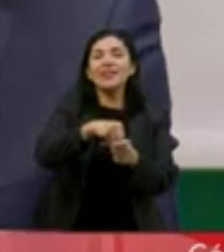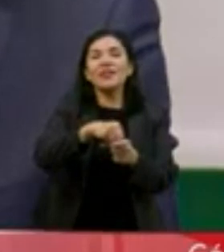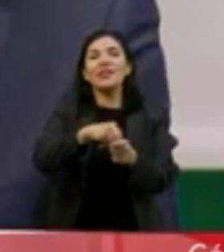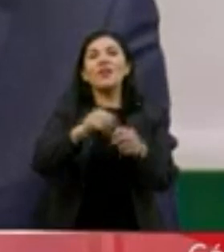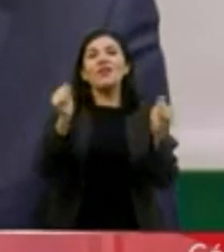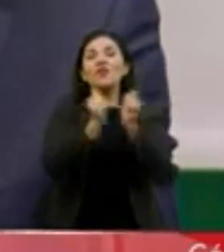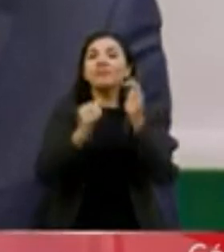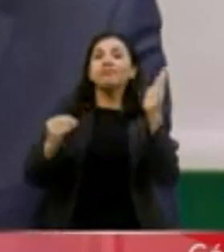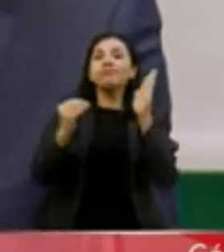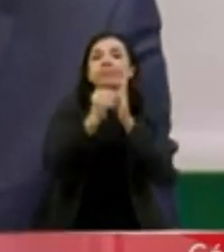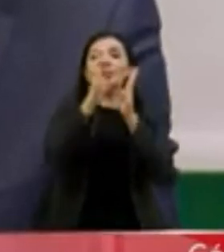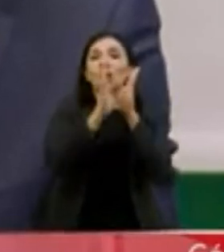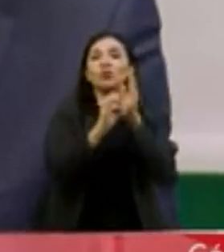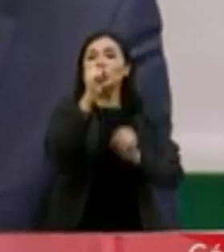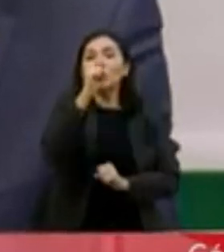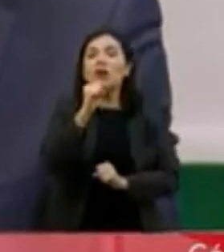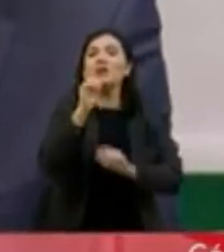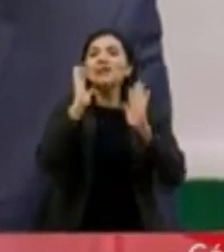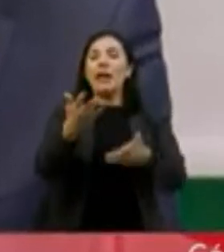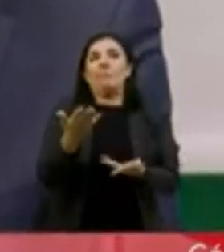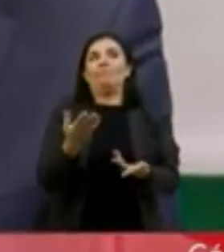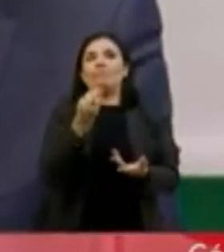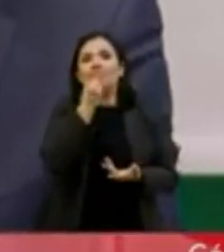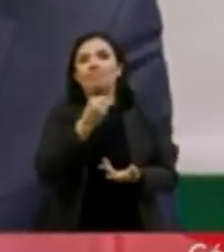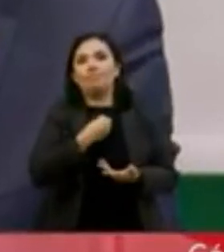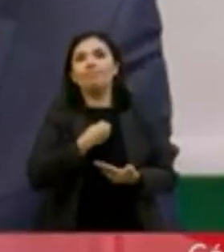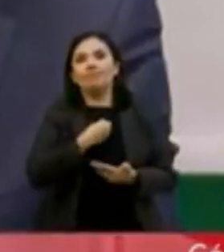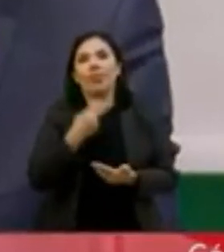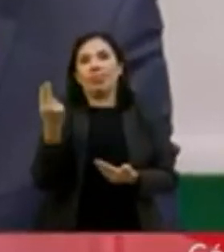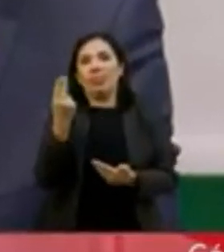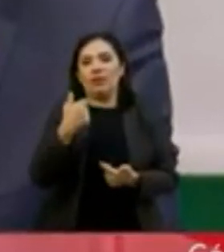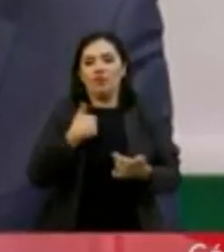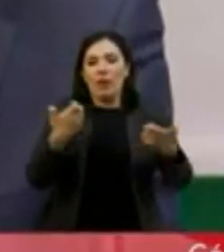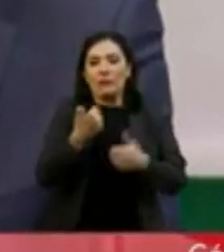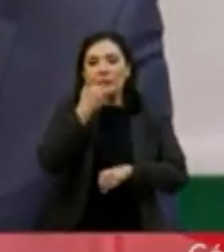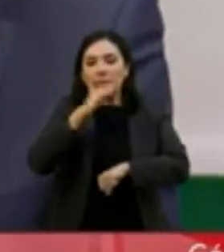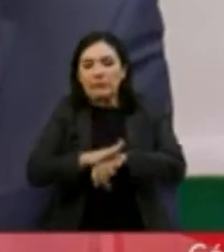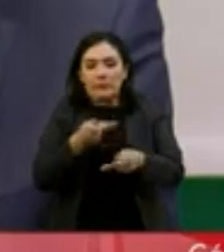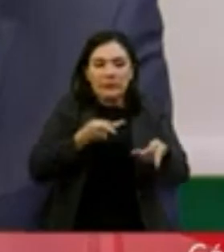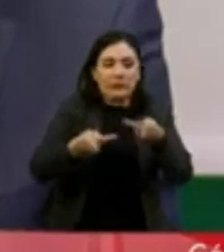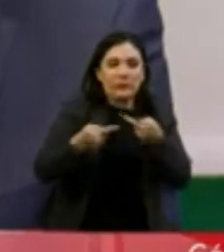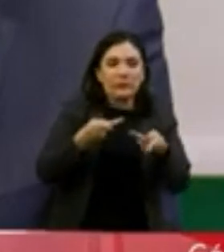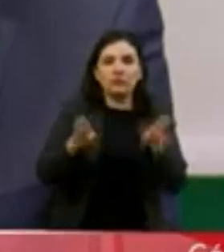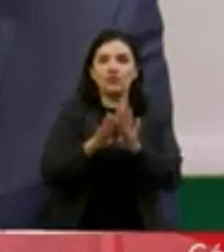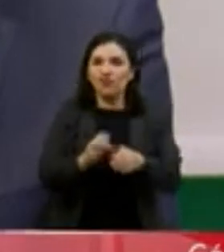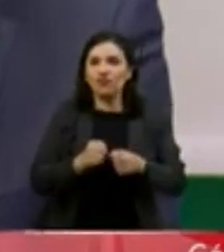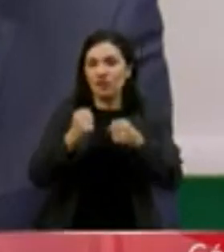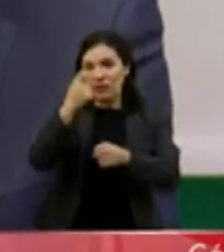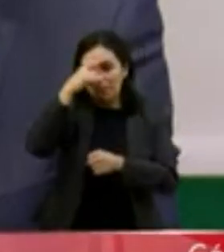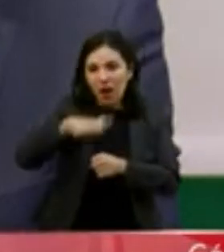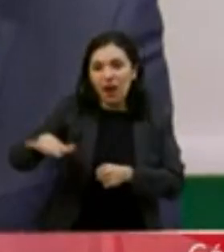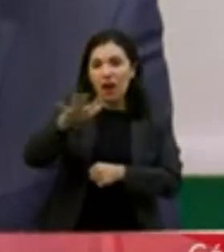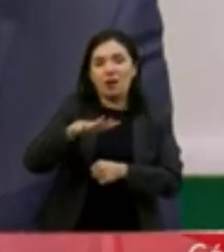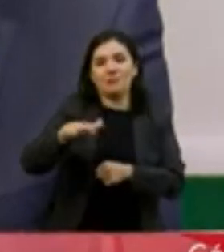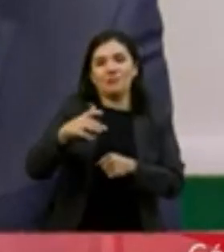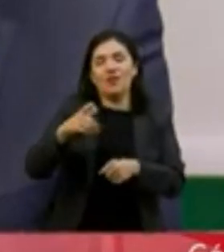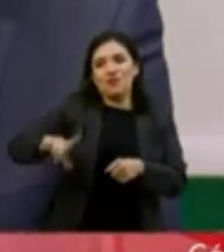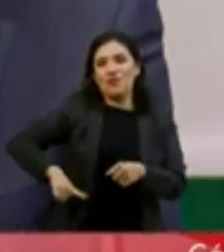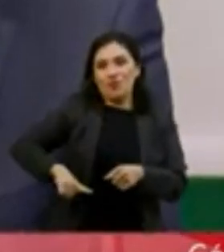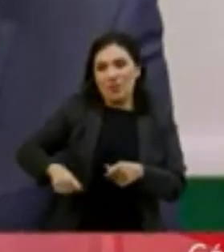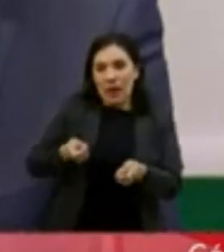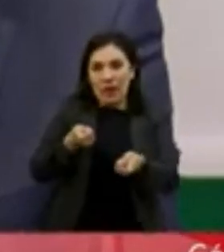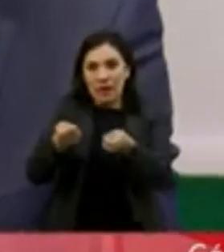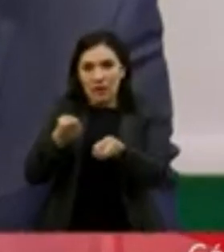constitucionalmente obligado incluso a administrar El poder coercitivo del Estado uno